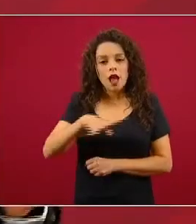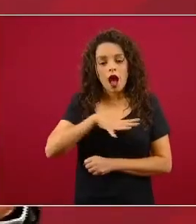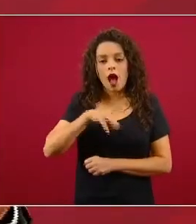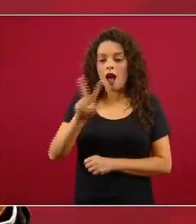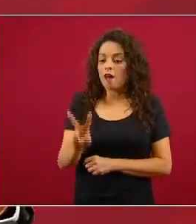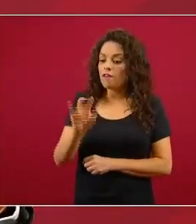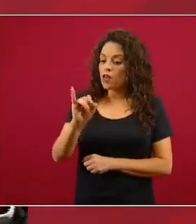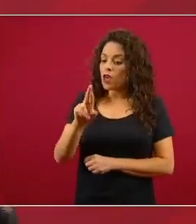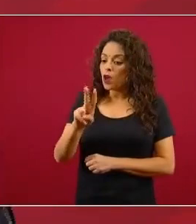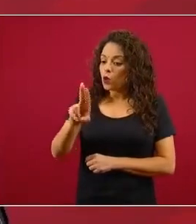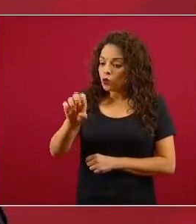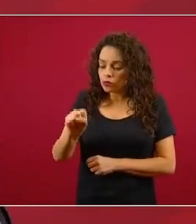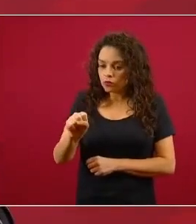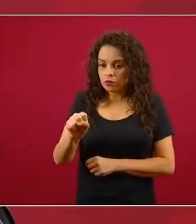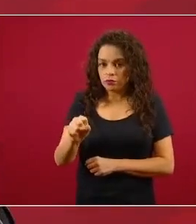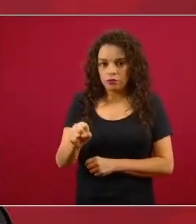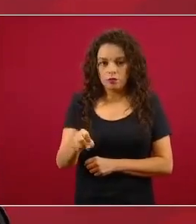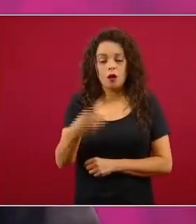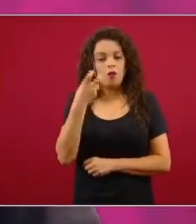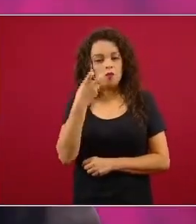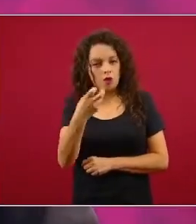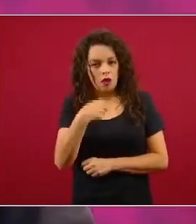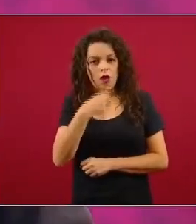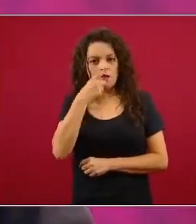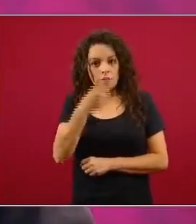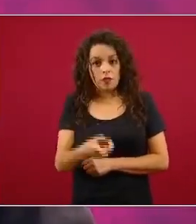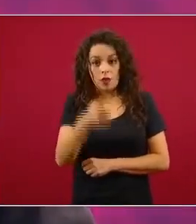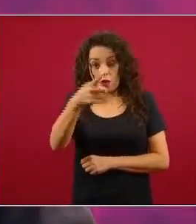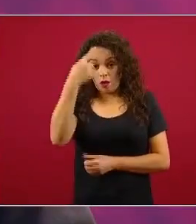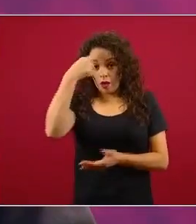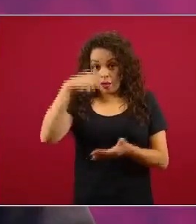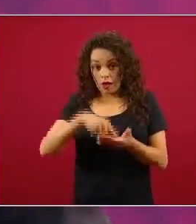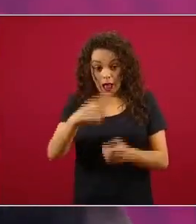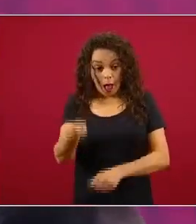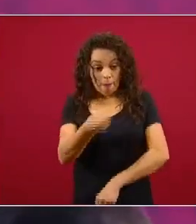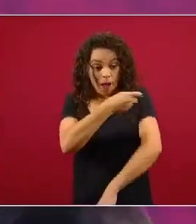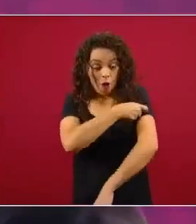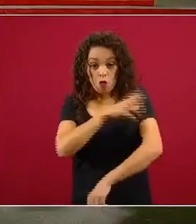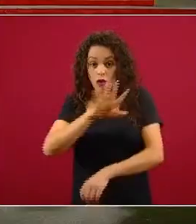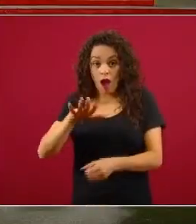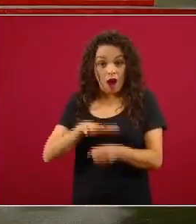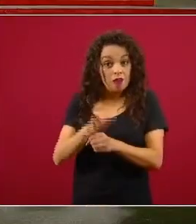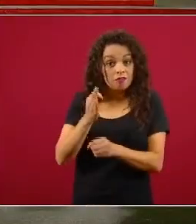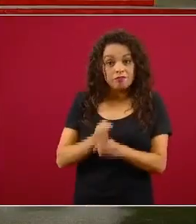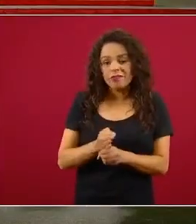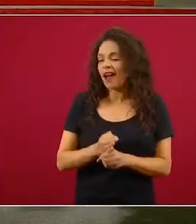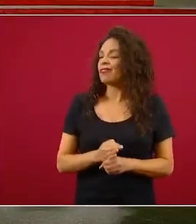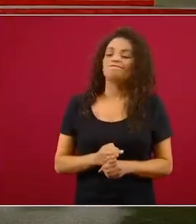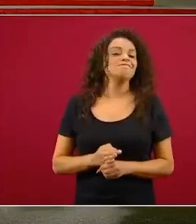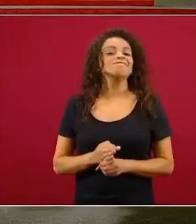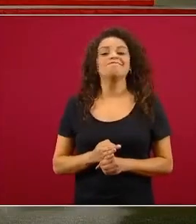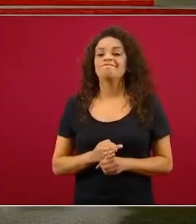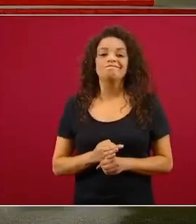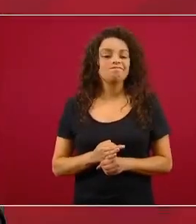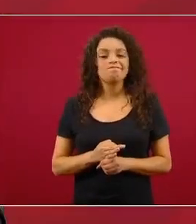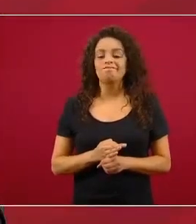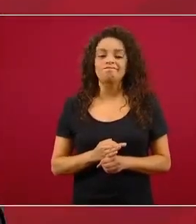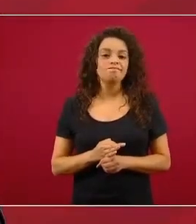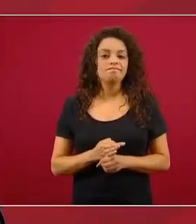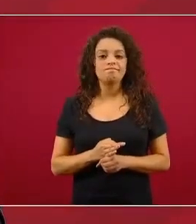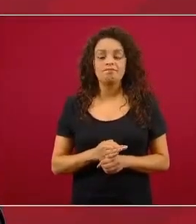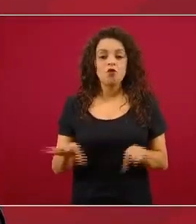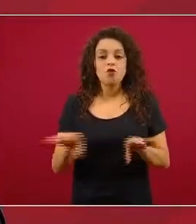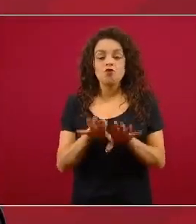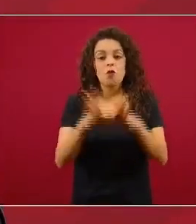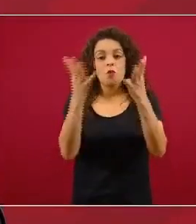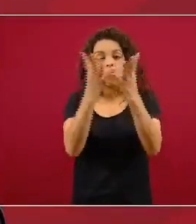Entonces, a lo que voy es no pensar que con la vacuna basta. Para lograr el propósito de